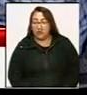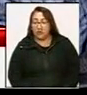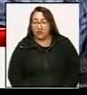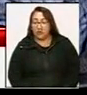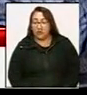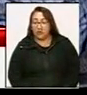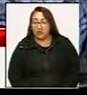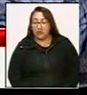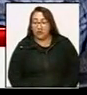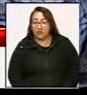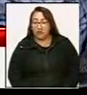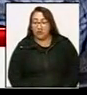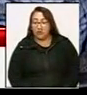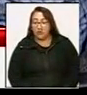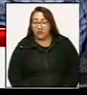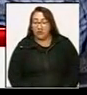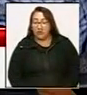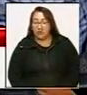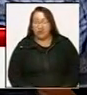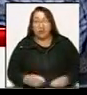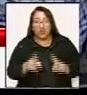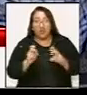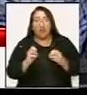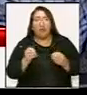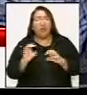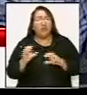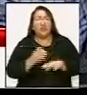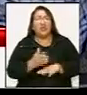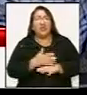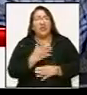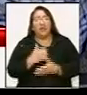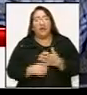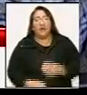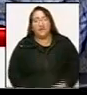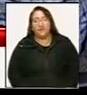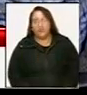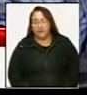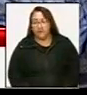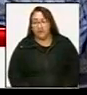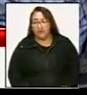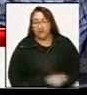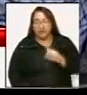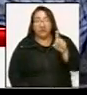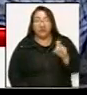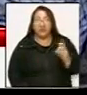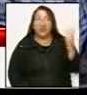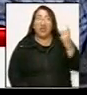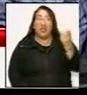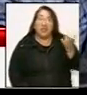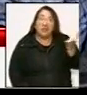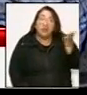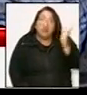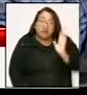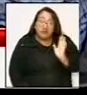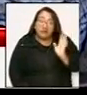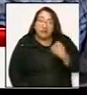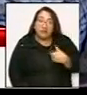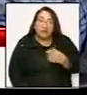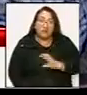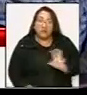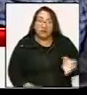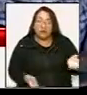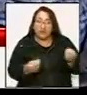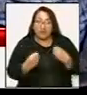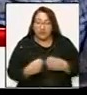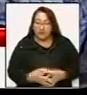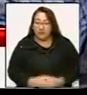Ese es el tema de lo que estamos siendo investigados. ¿Y por qué no se hizo el descuento? Hay que preguntarle a la gerencia de infraestructura qué era lo que hacían las valorizaciones.